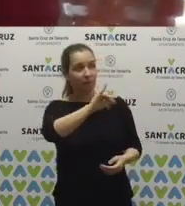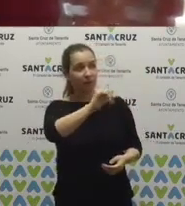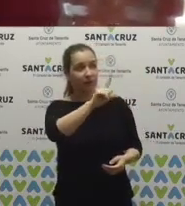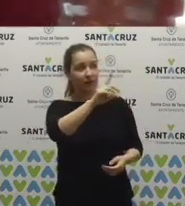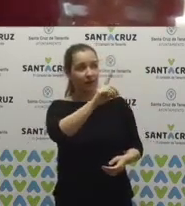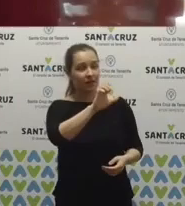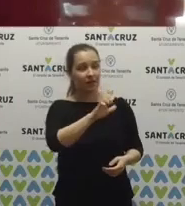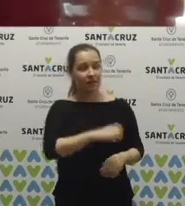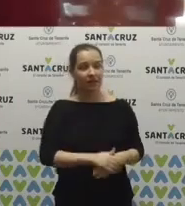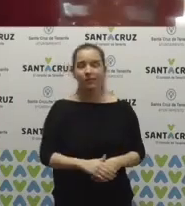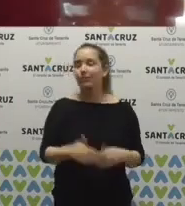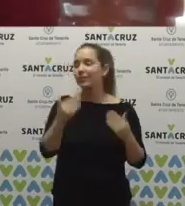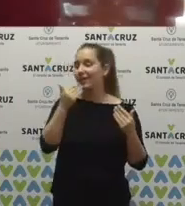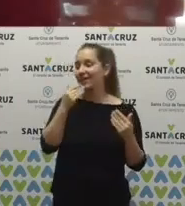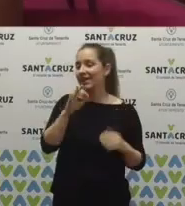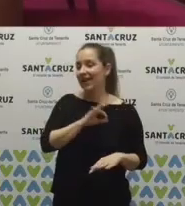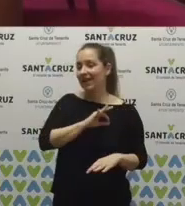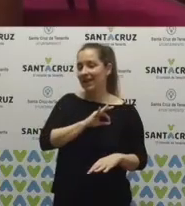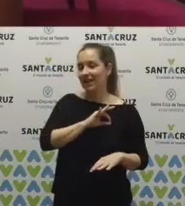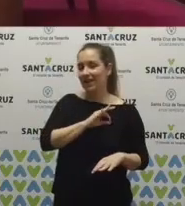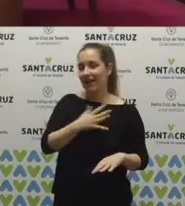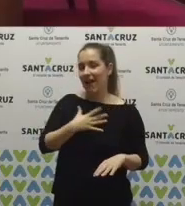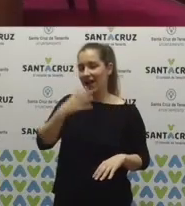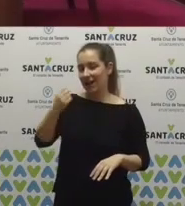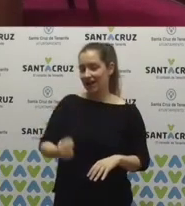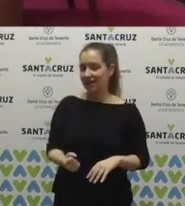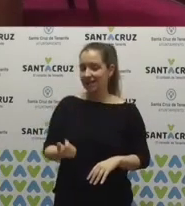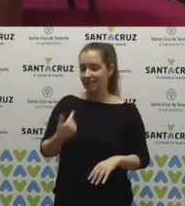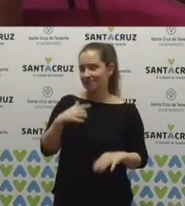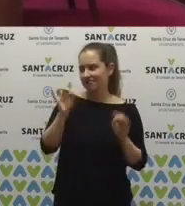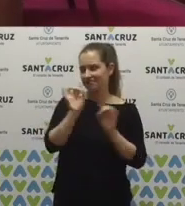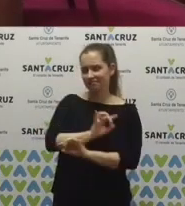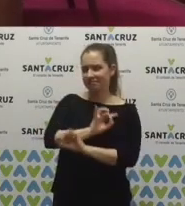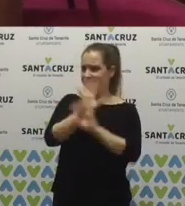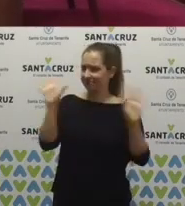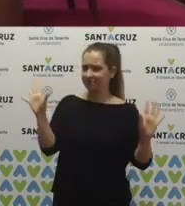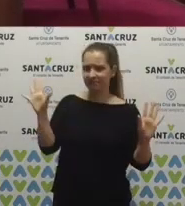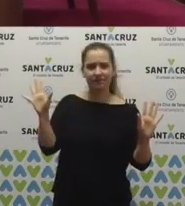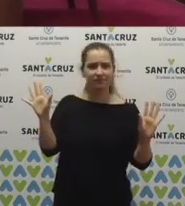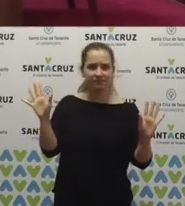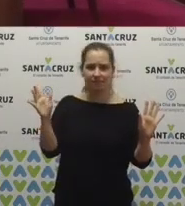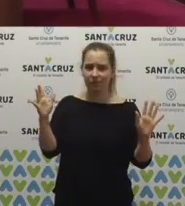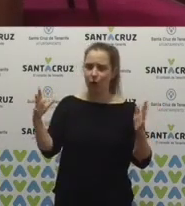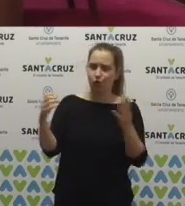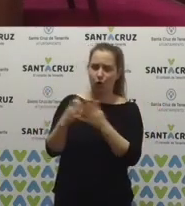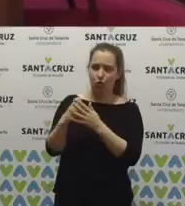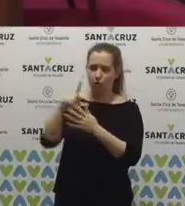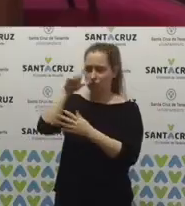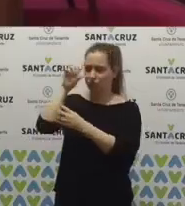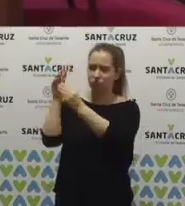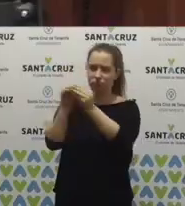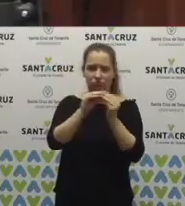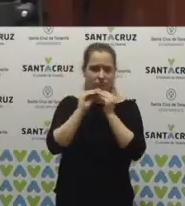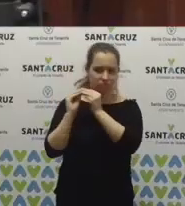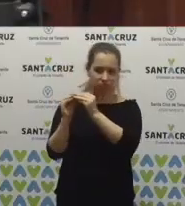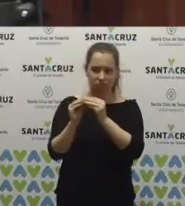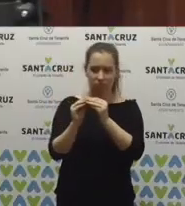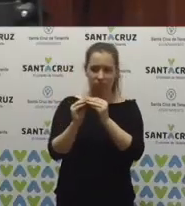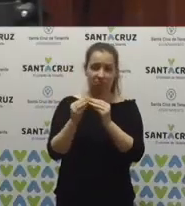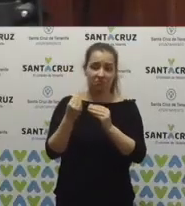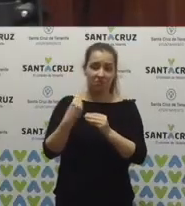muchísimas gracias alcaldesa bueno no cabe duda yo creo que todos estamos de acuerdo problemas de las intervenciones